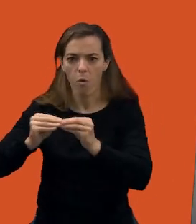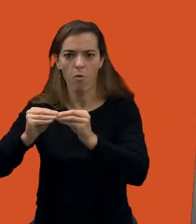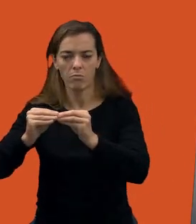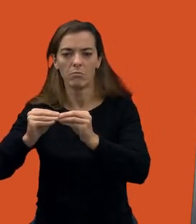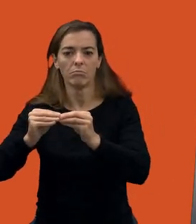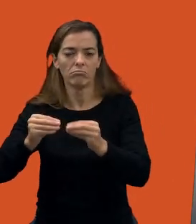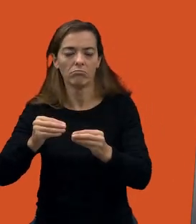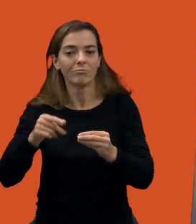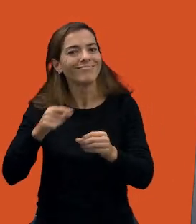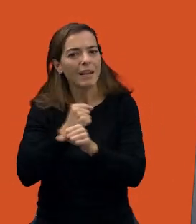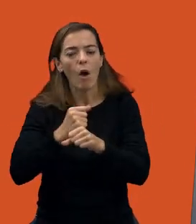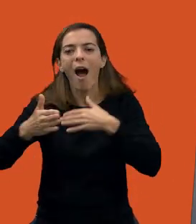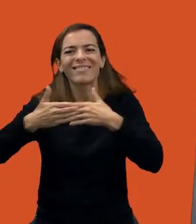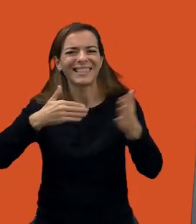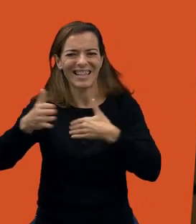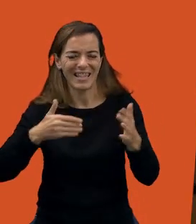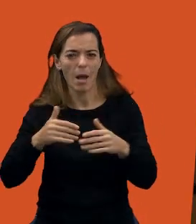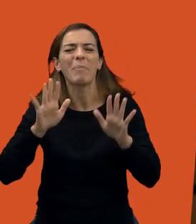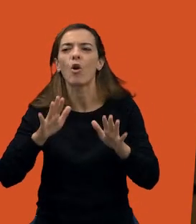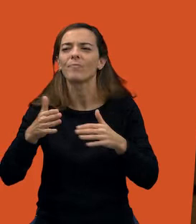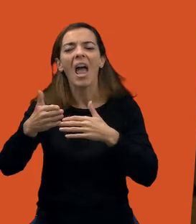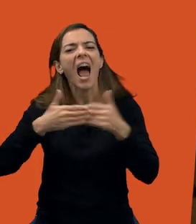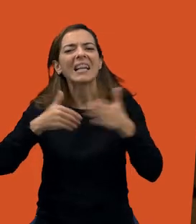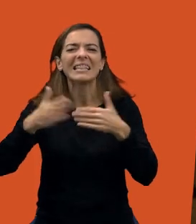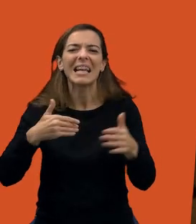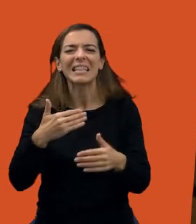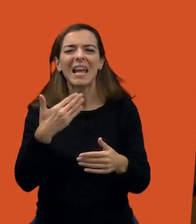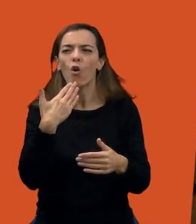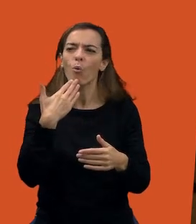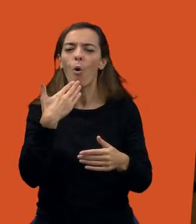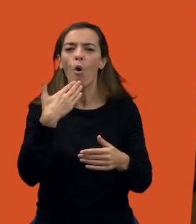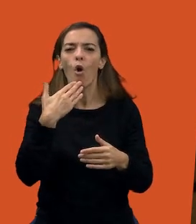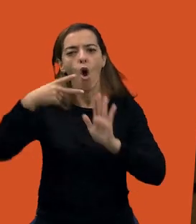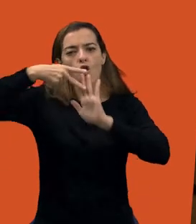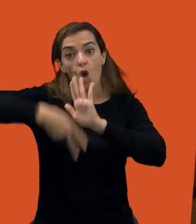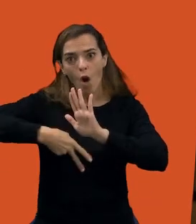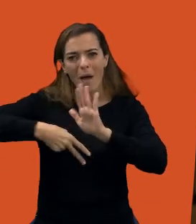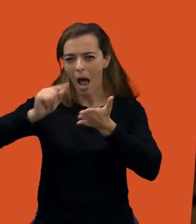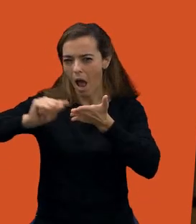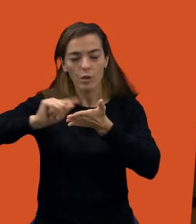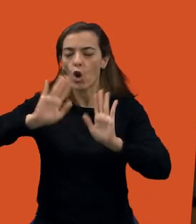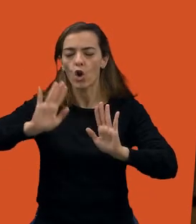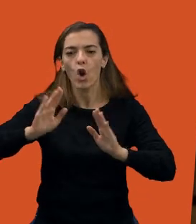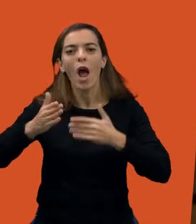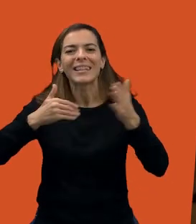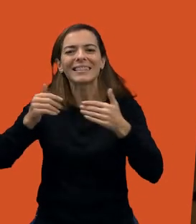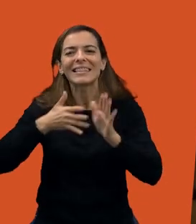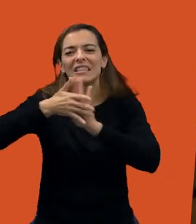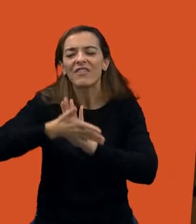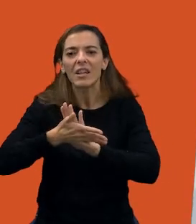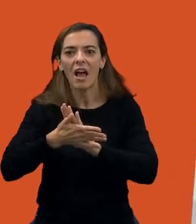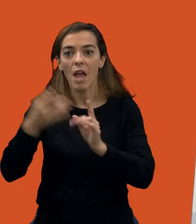un trabajo en el que la artesanía, pero no lo mismo, no una artesanía como unas reglas escritas, sino la artesanía como